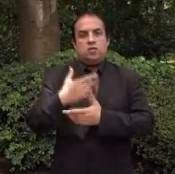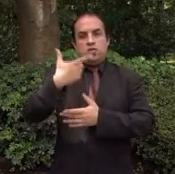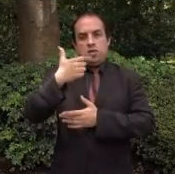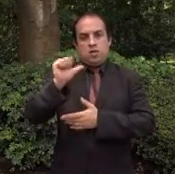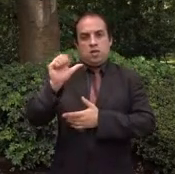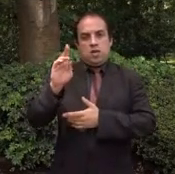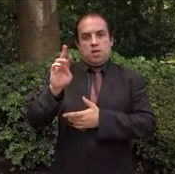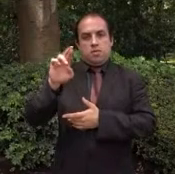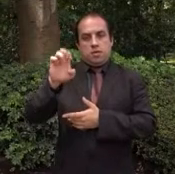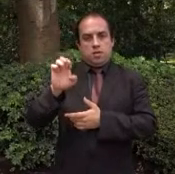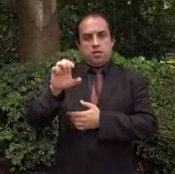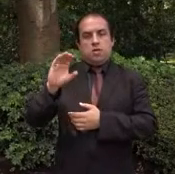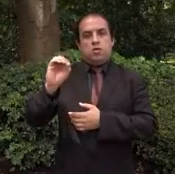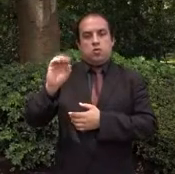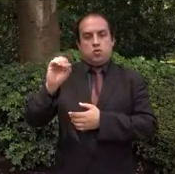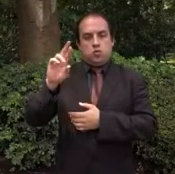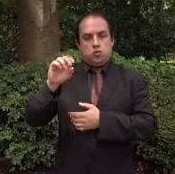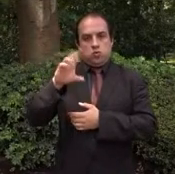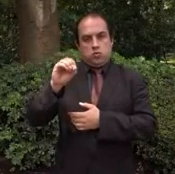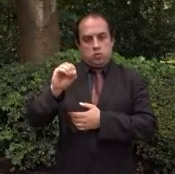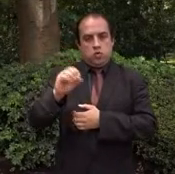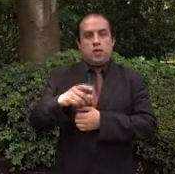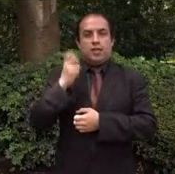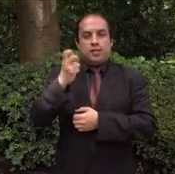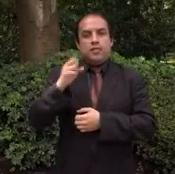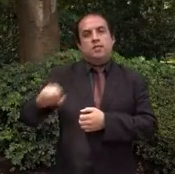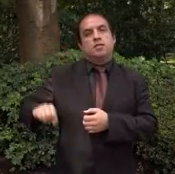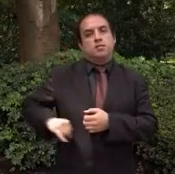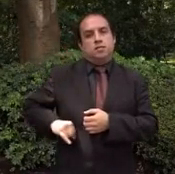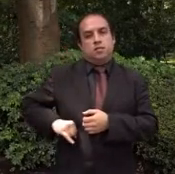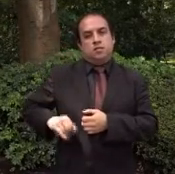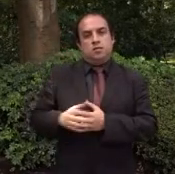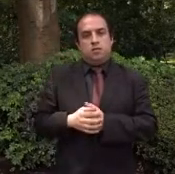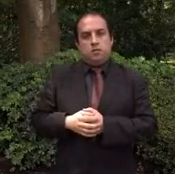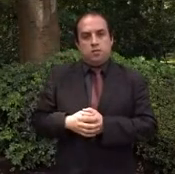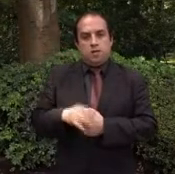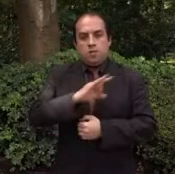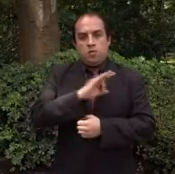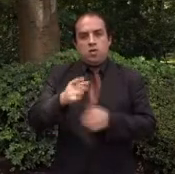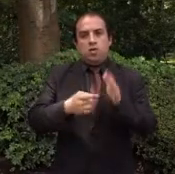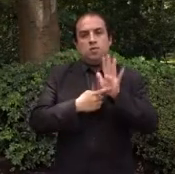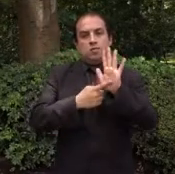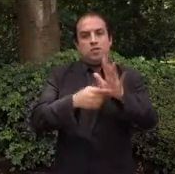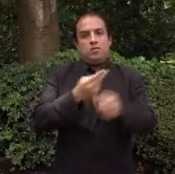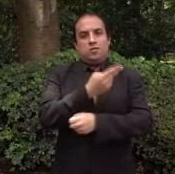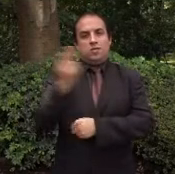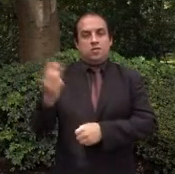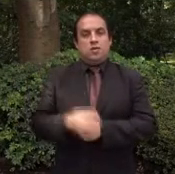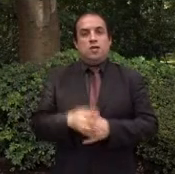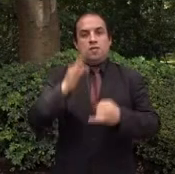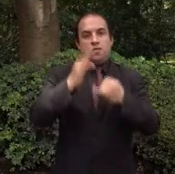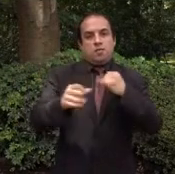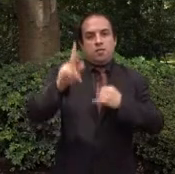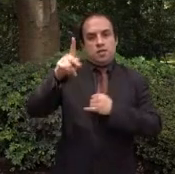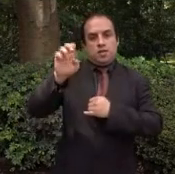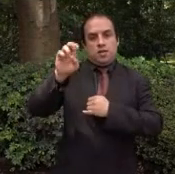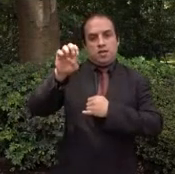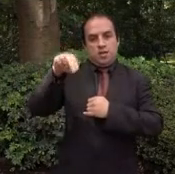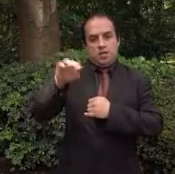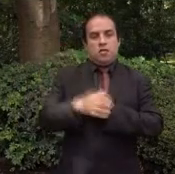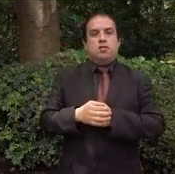y pues será interesante poderla compartir con ustedes. Finalmente, Karen Rivera, de Canal 22.